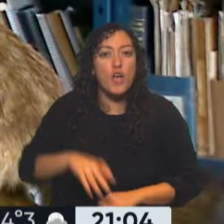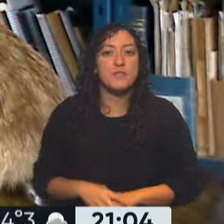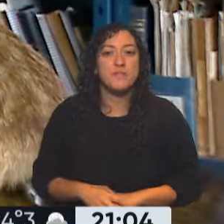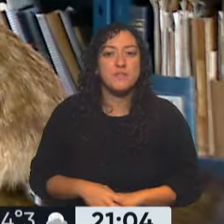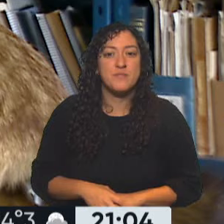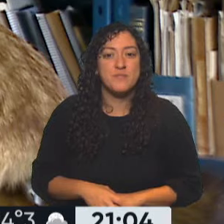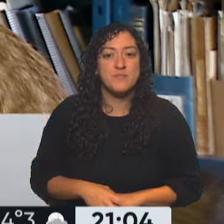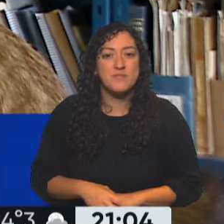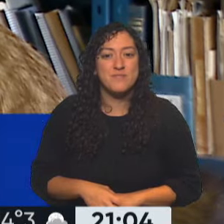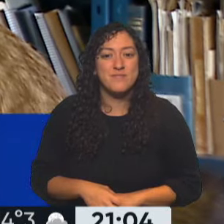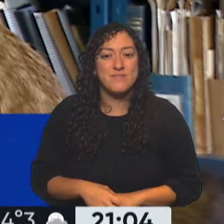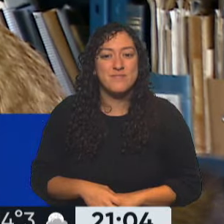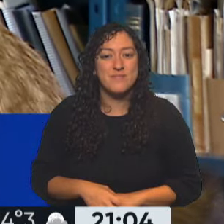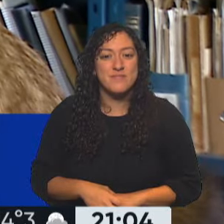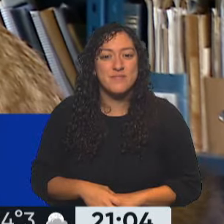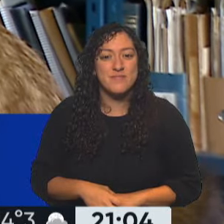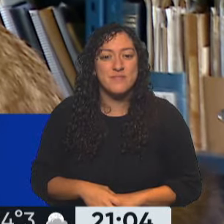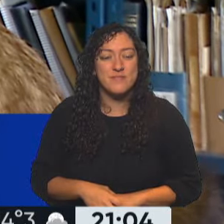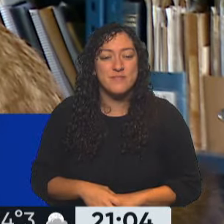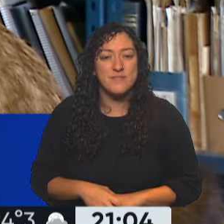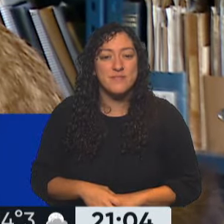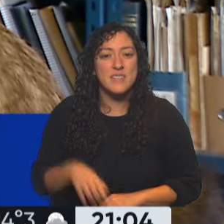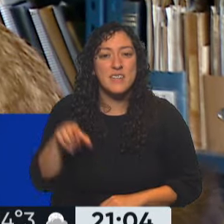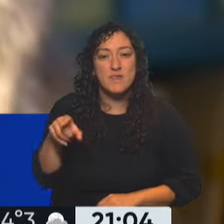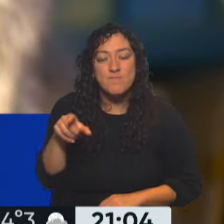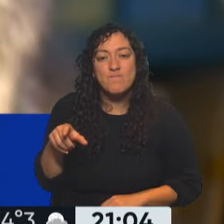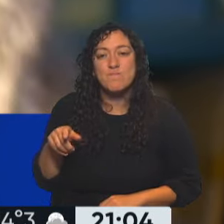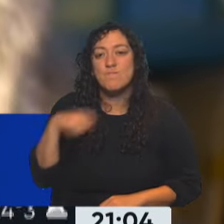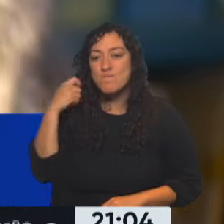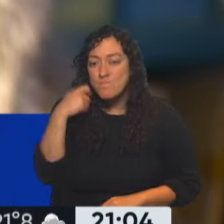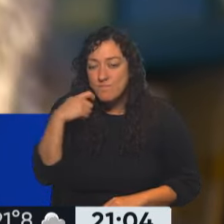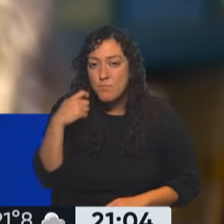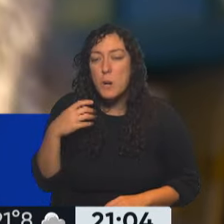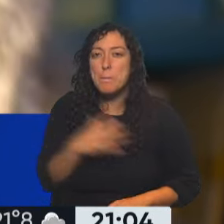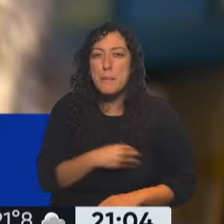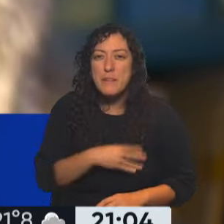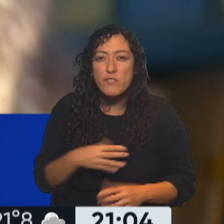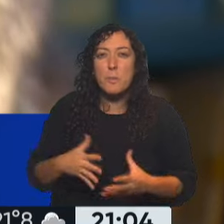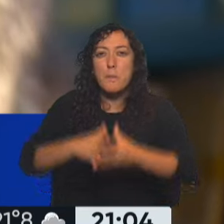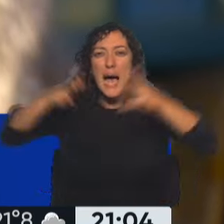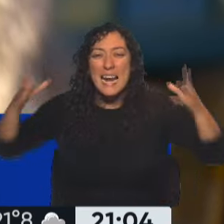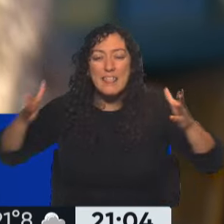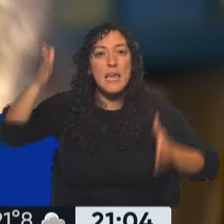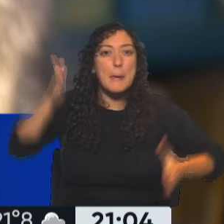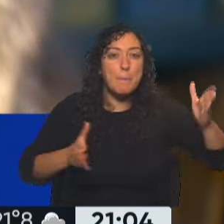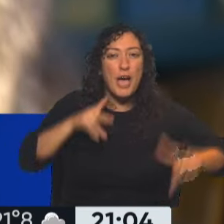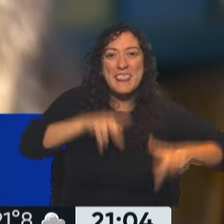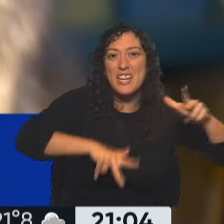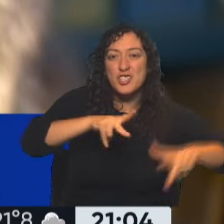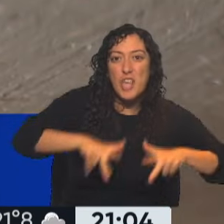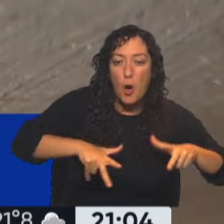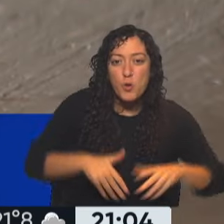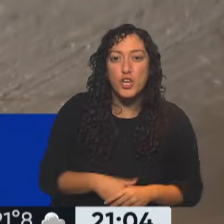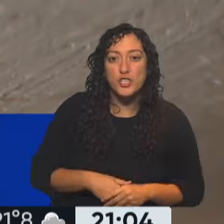Acá lo que tenemos es el Patagomaya chainco, que es el mamífero más grande de la era de los dinosaurios. Hoy en día